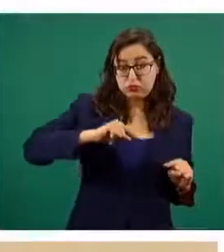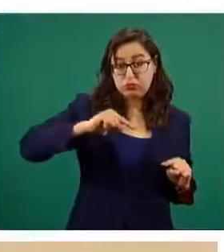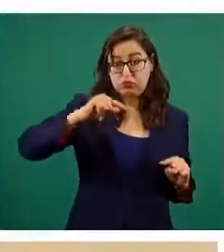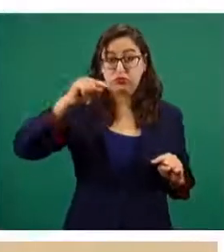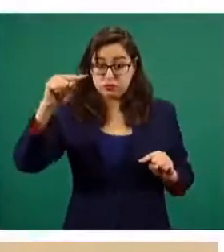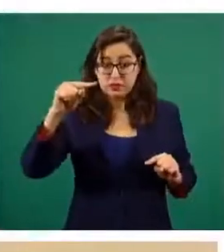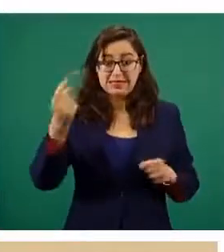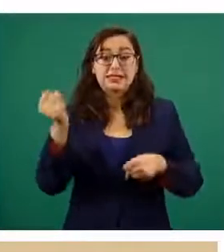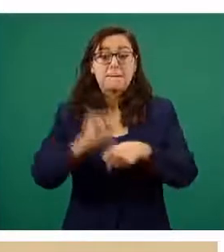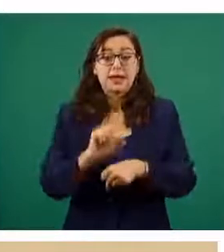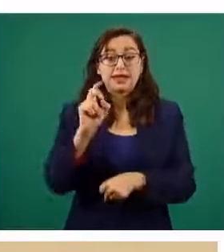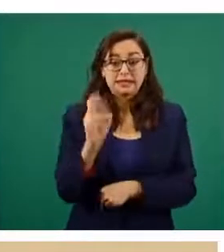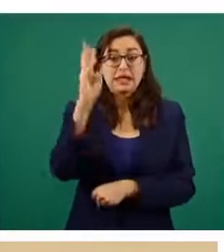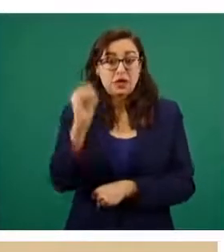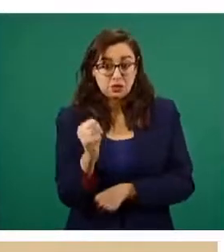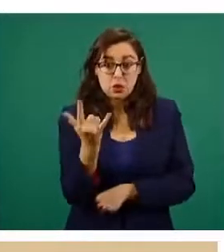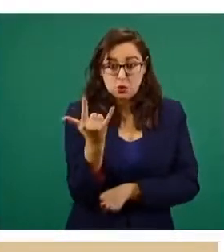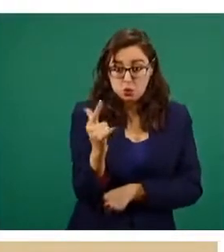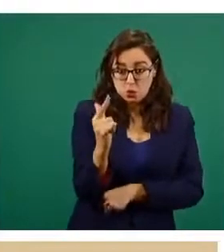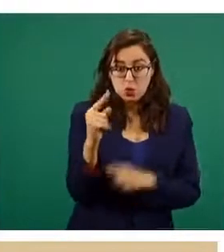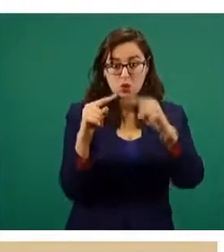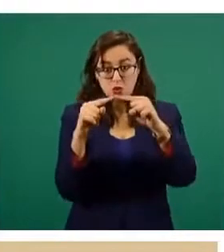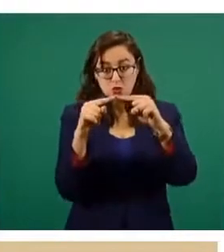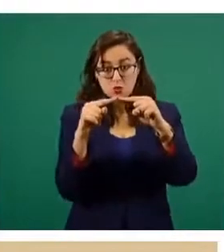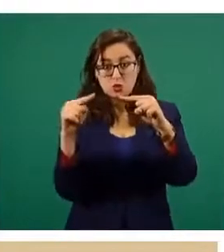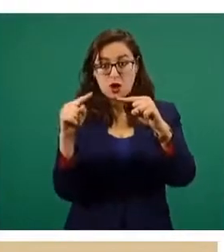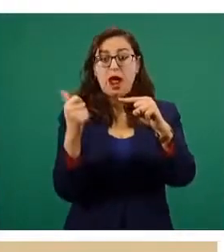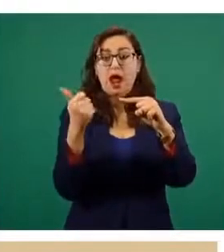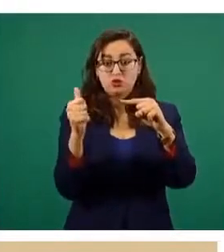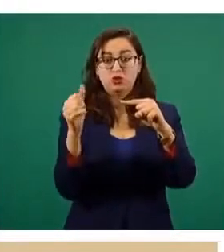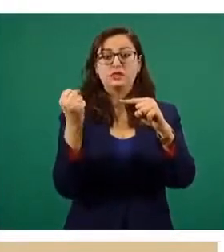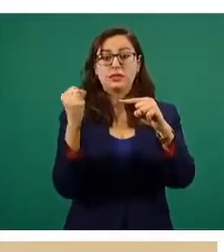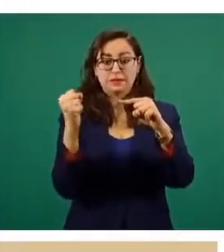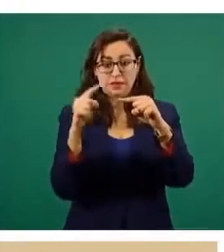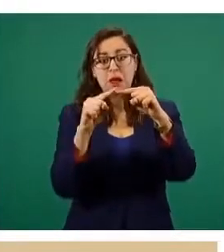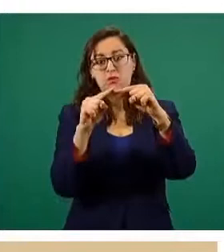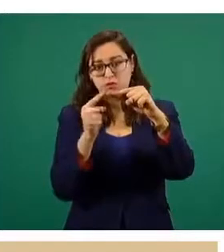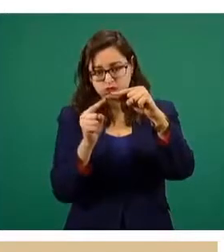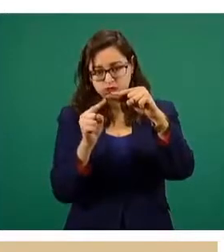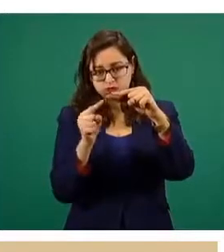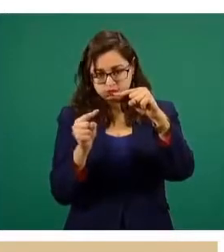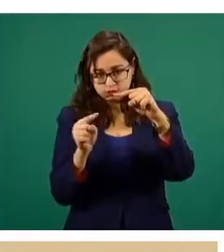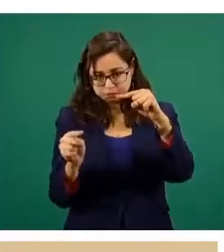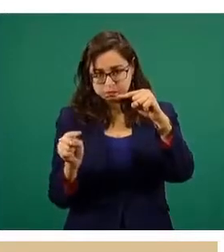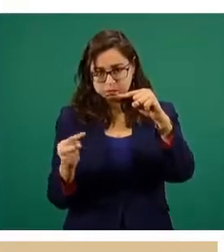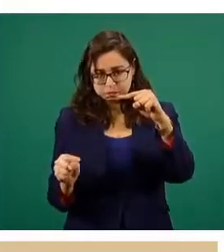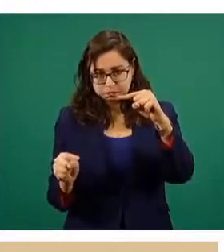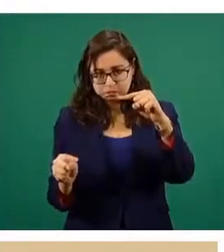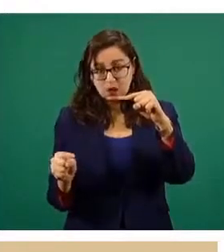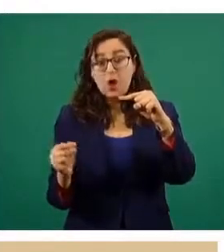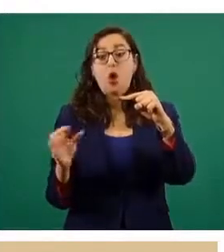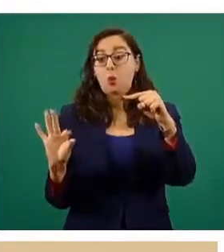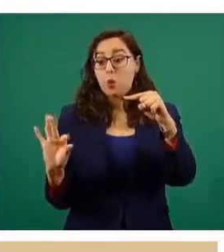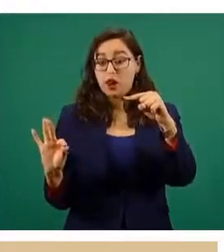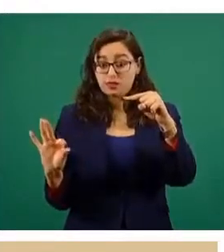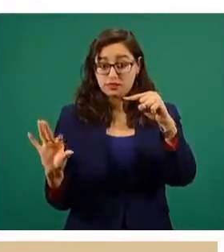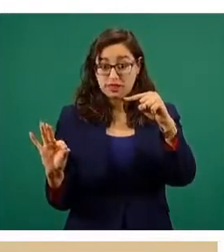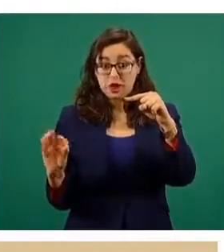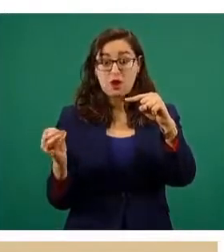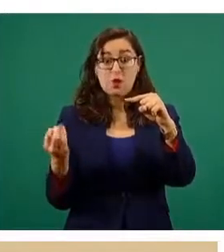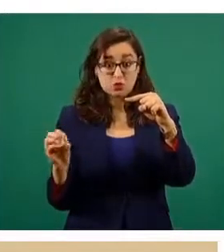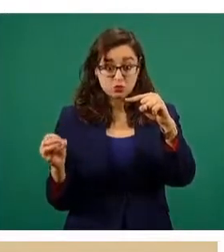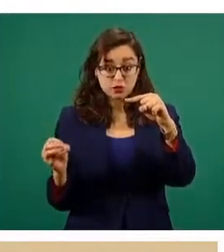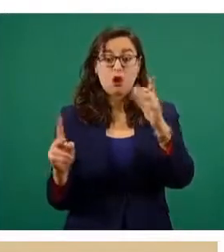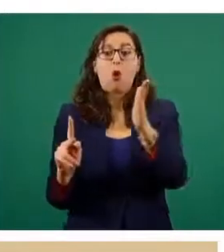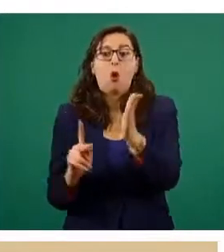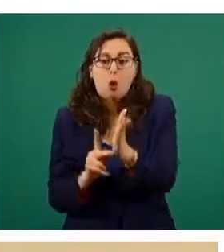semana 39 del año, la última semana de julio. Posteriormente, durante agosto y septiembre, hubo un descenso en la intensidad epidémica y llegamos a la semana 40, en donde tuvimos